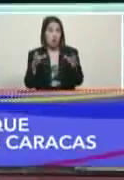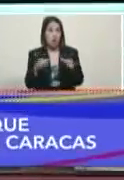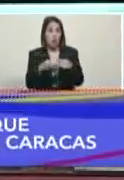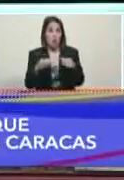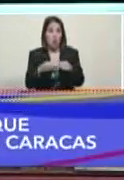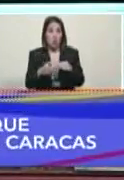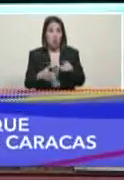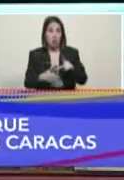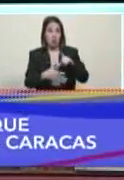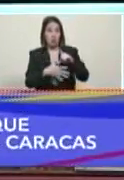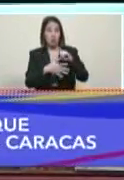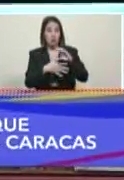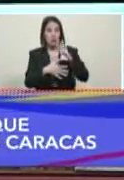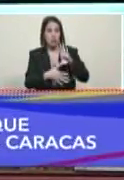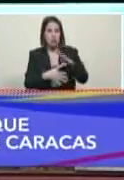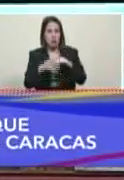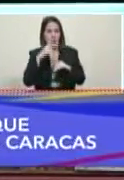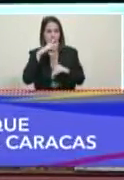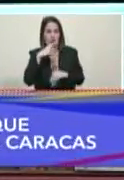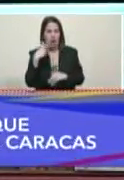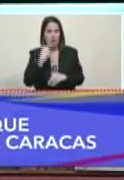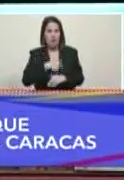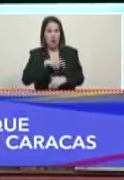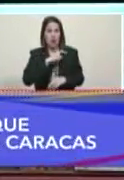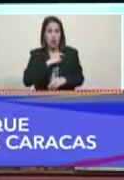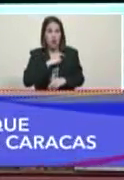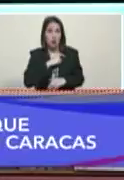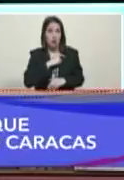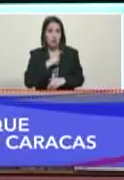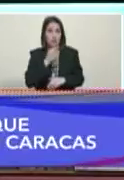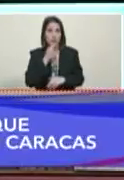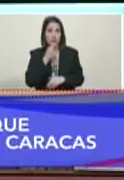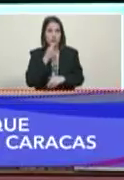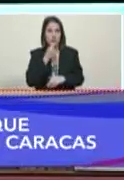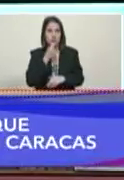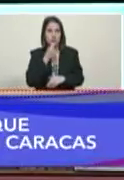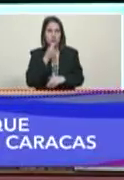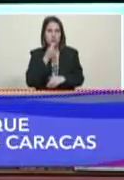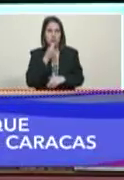hispanos, los llaman así, que son latinoamericanos caribeños.